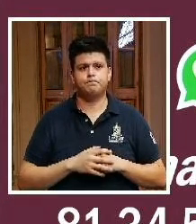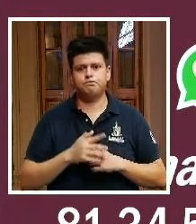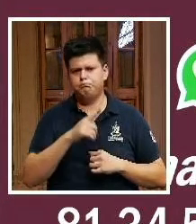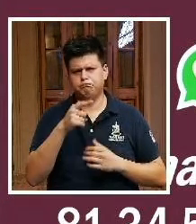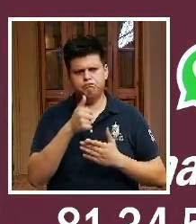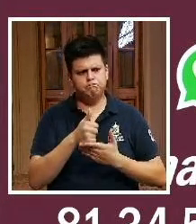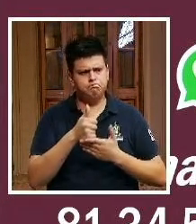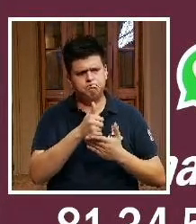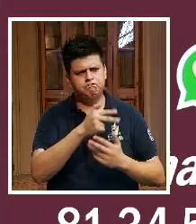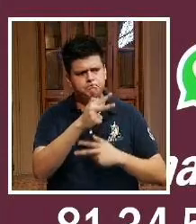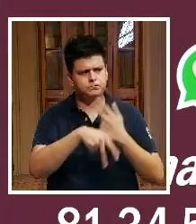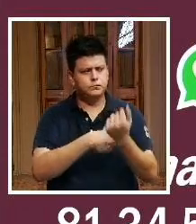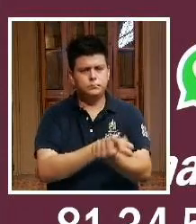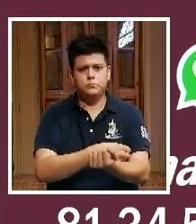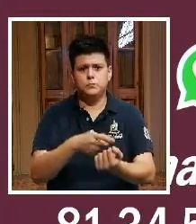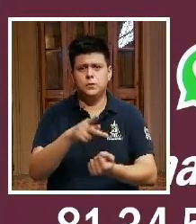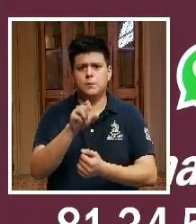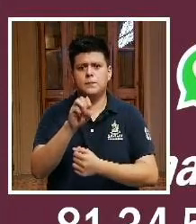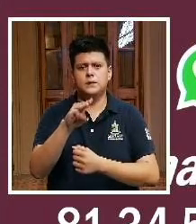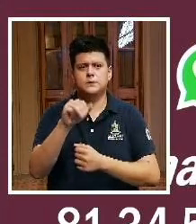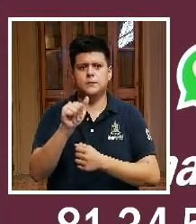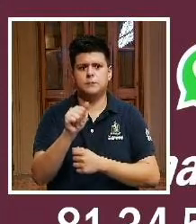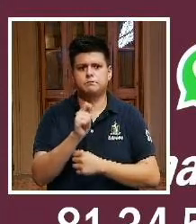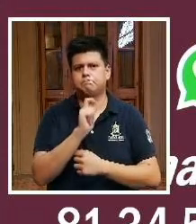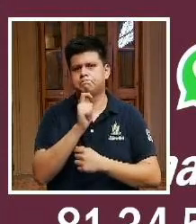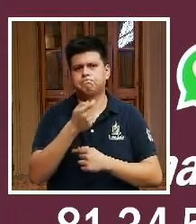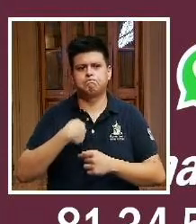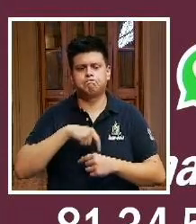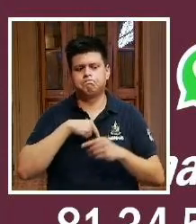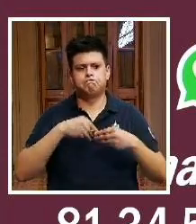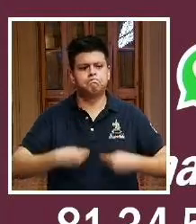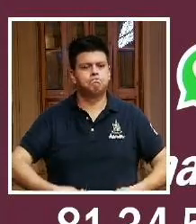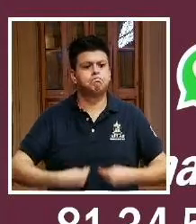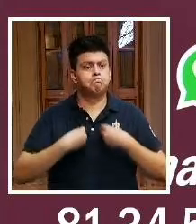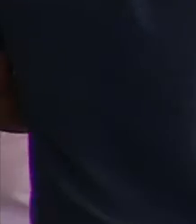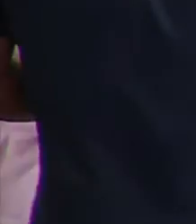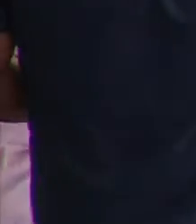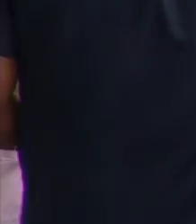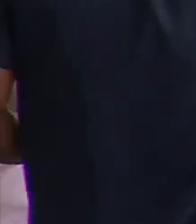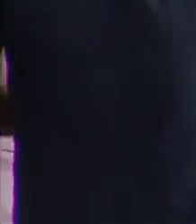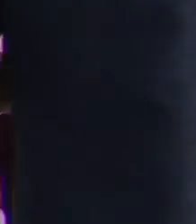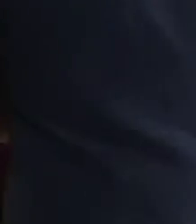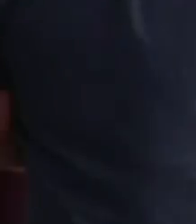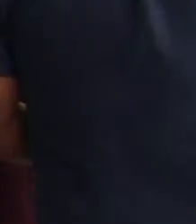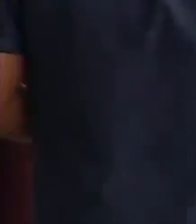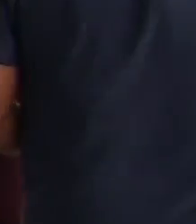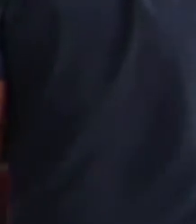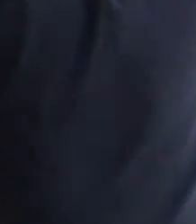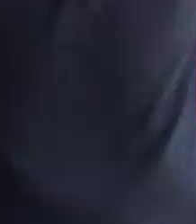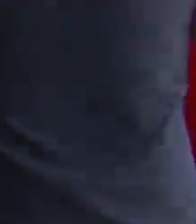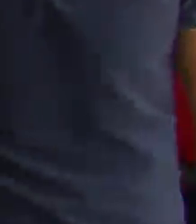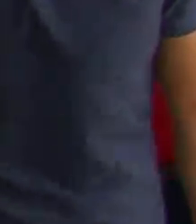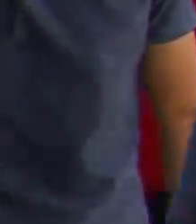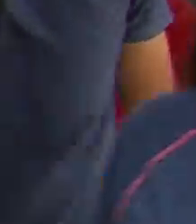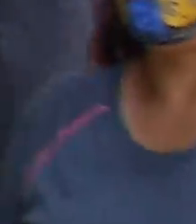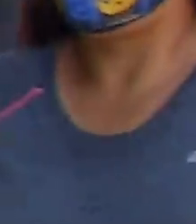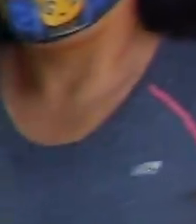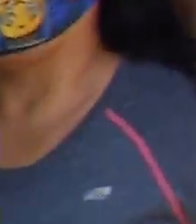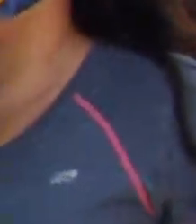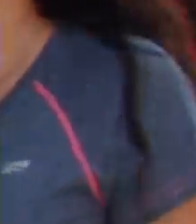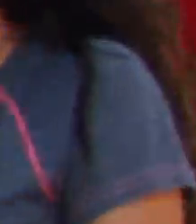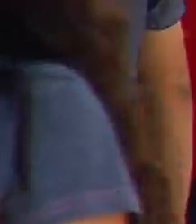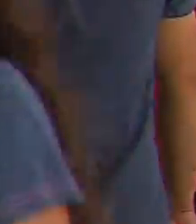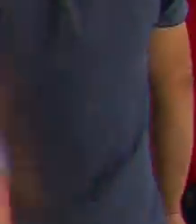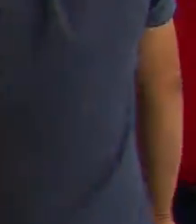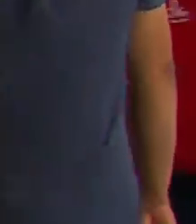invitó a los pacientes que ya se han recuperado de la enfermedad a que donen plasma con imágenes de roberto elizondo y jesús monja das